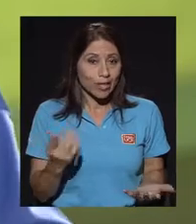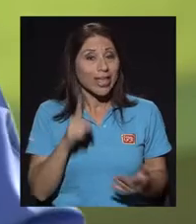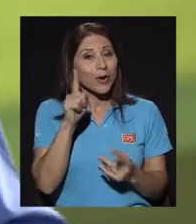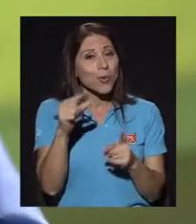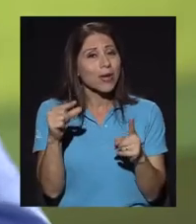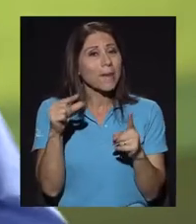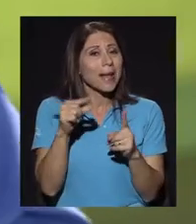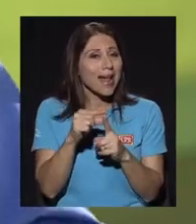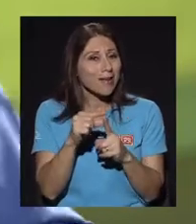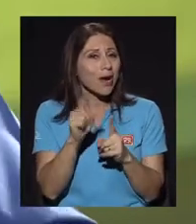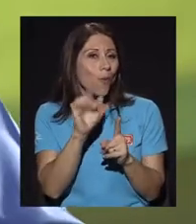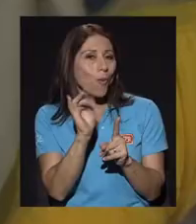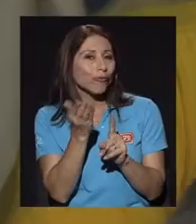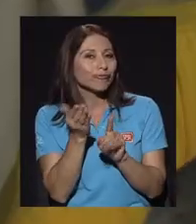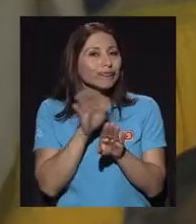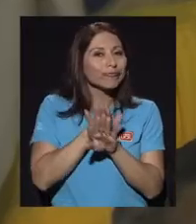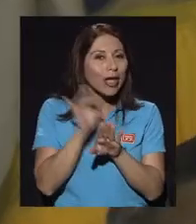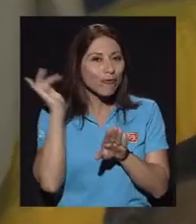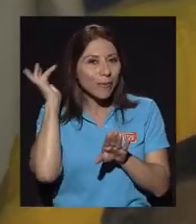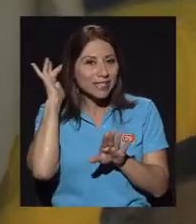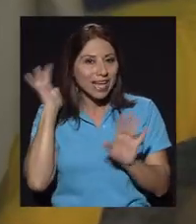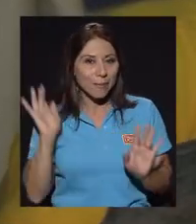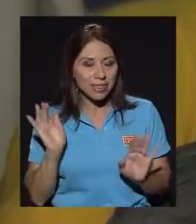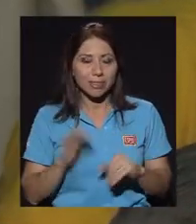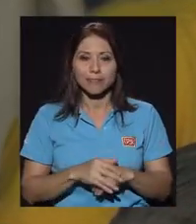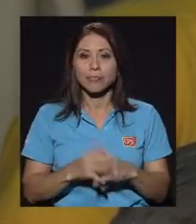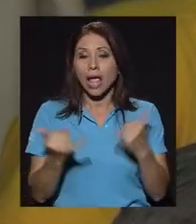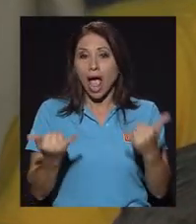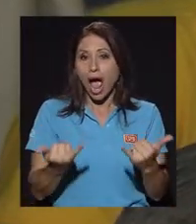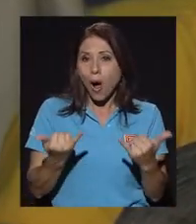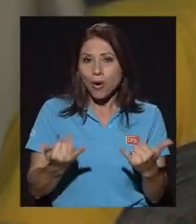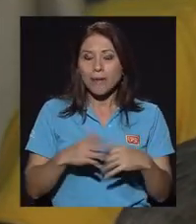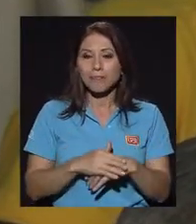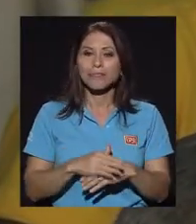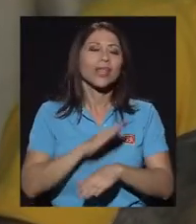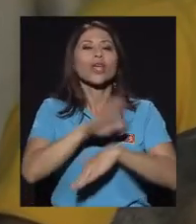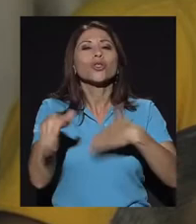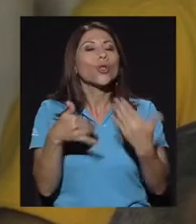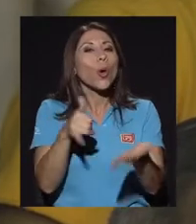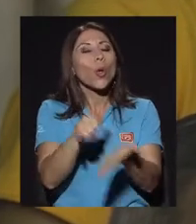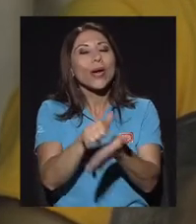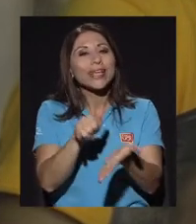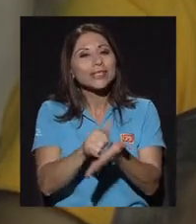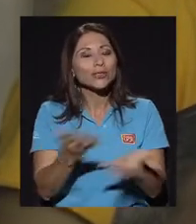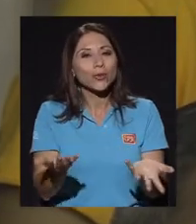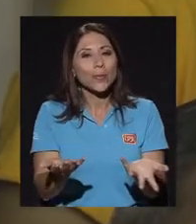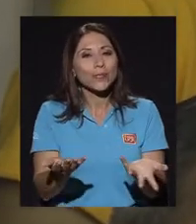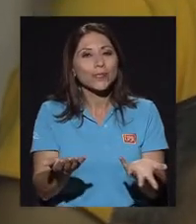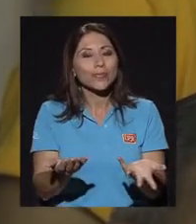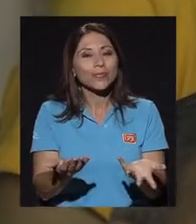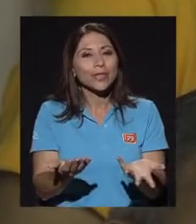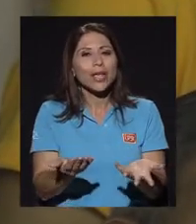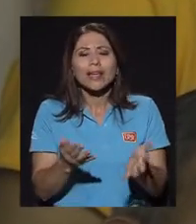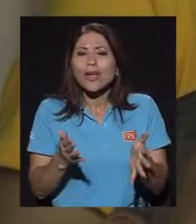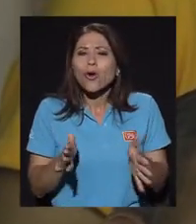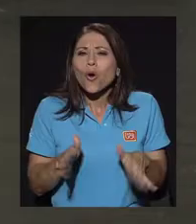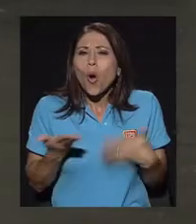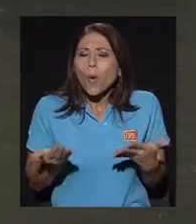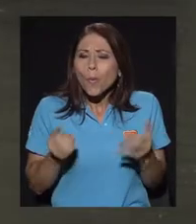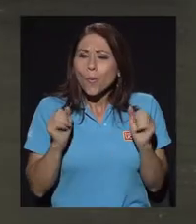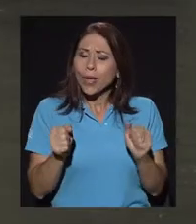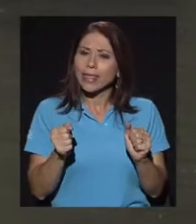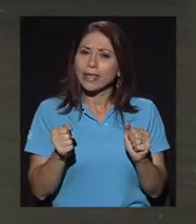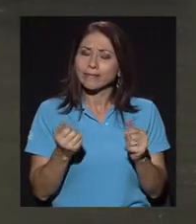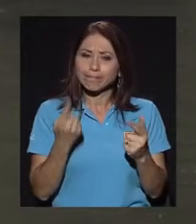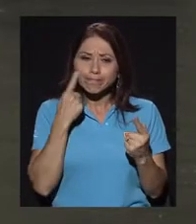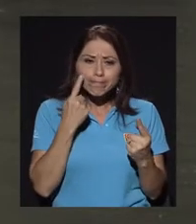pues eufemísticamente un poco, ¿verdad? Ahora, todo esto, el asunto es cómo se hilvana todo